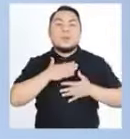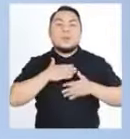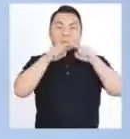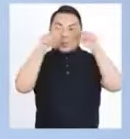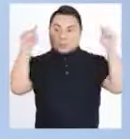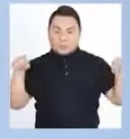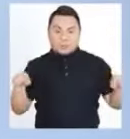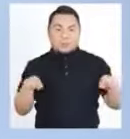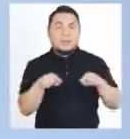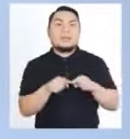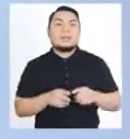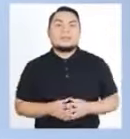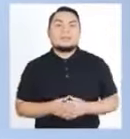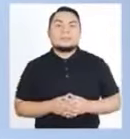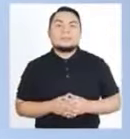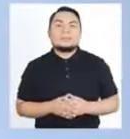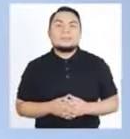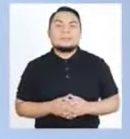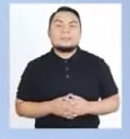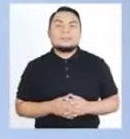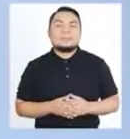Torso cuadrado.